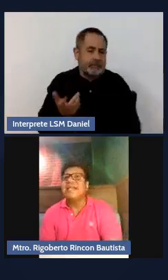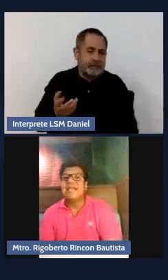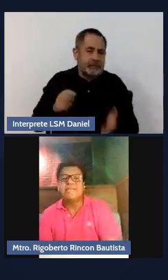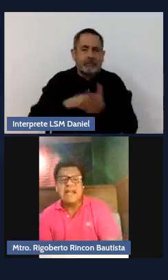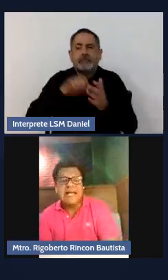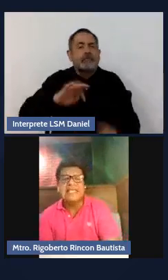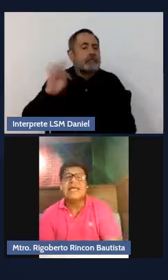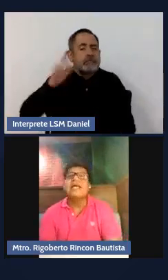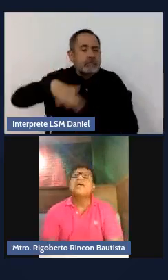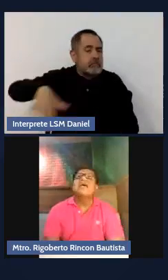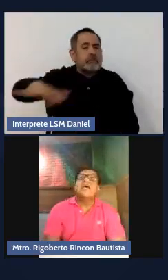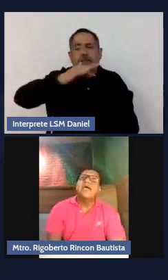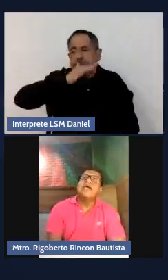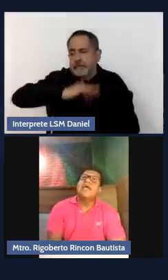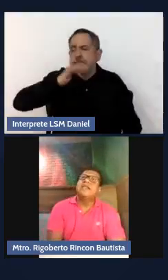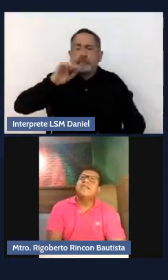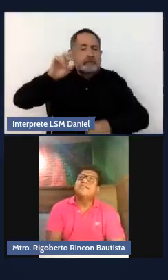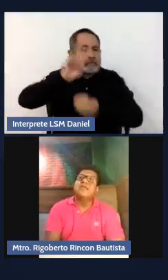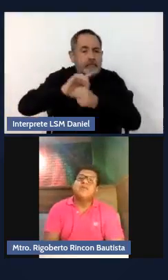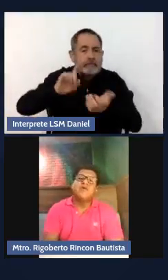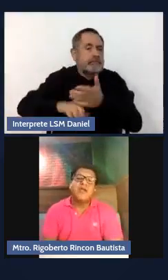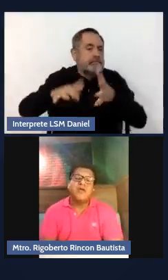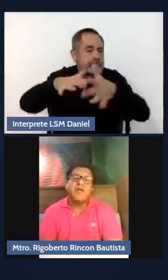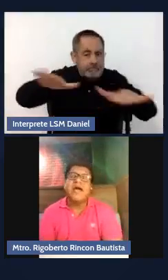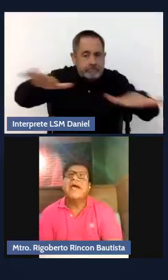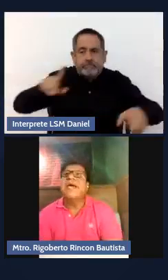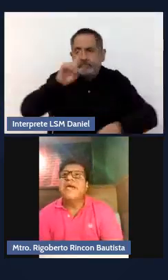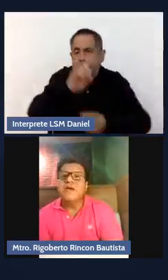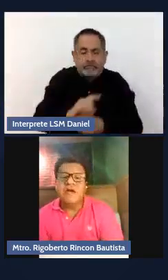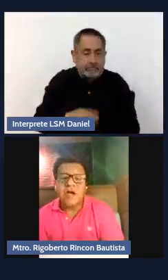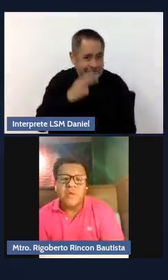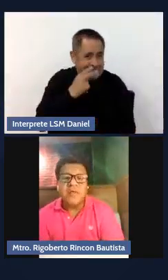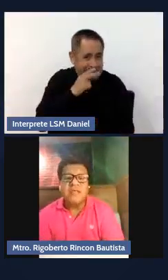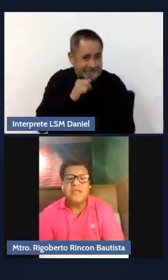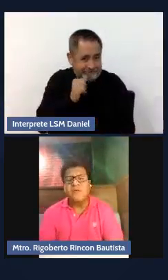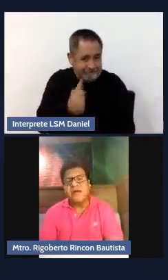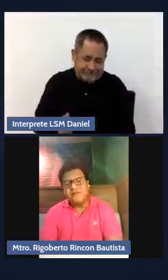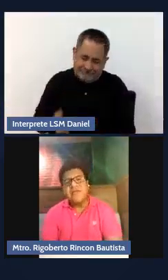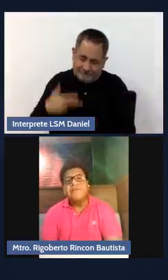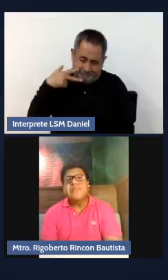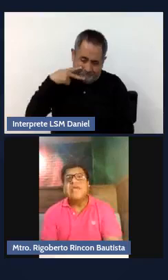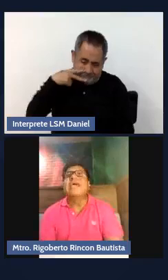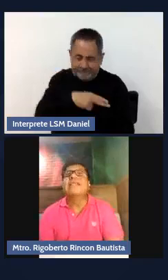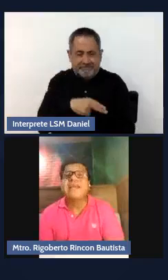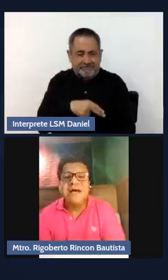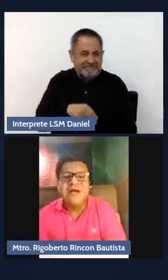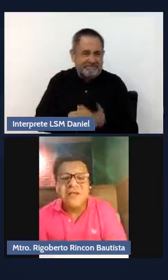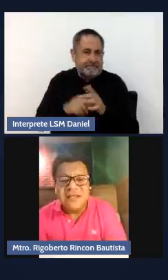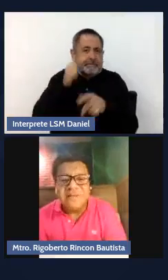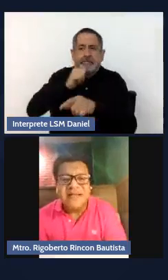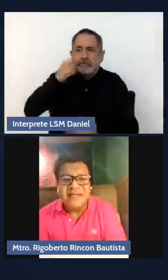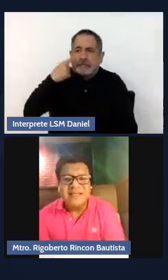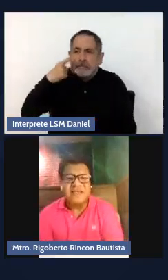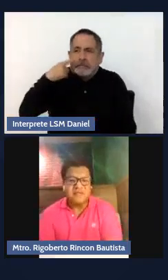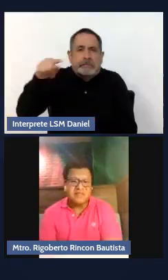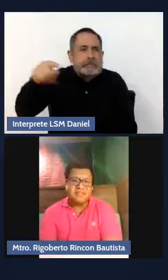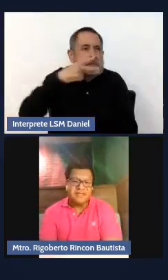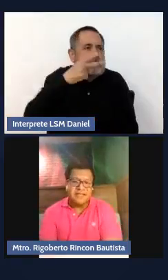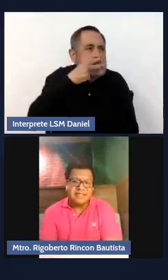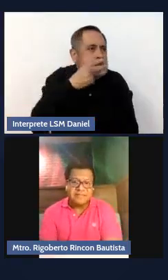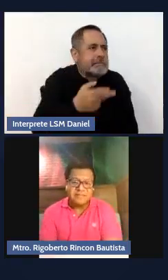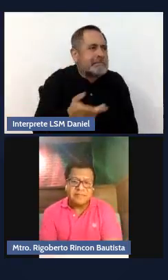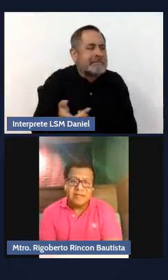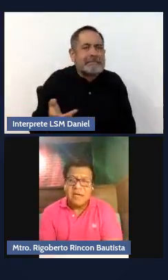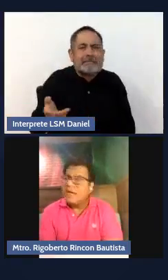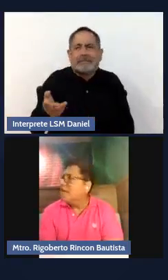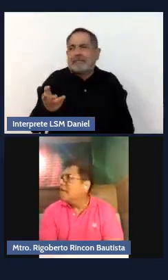playa, tal vez a lo mejor en una comida, en un café, el tabaco está presente en nuestras vidas.